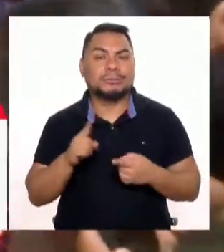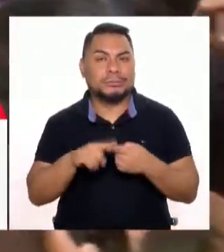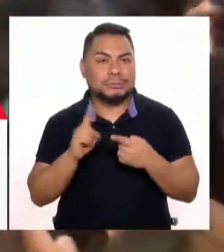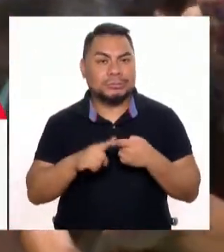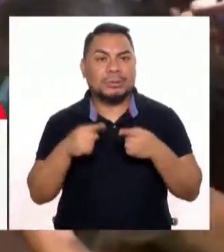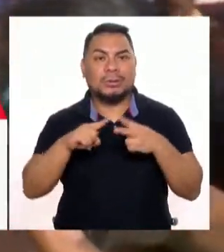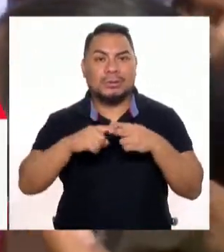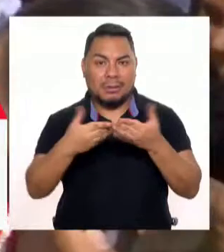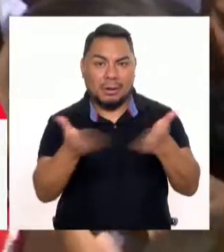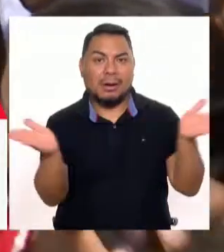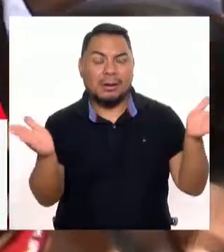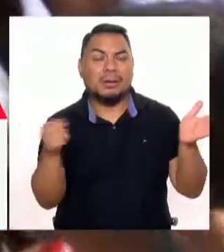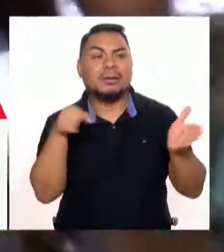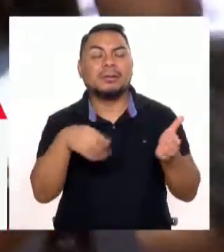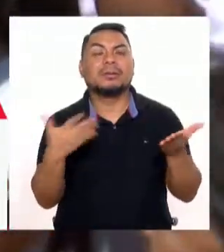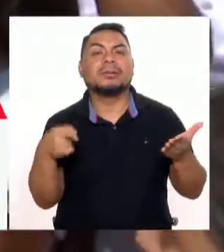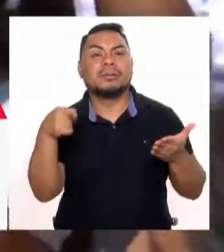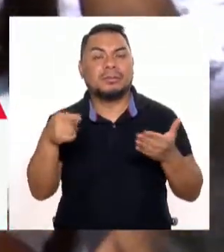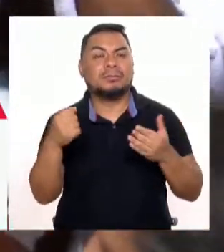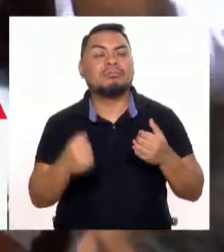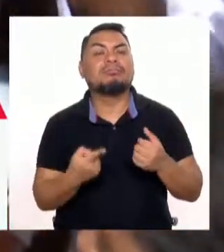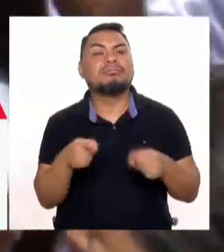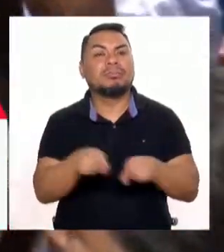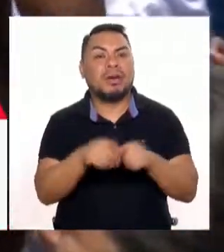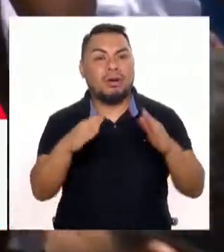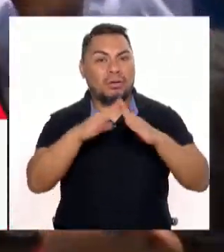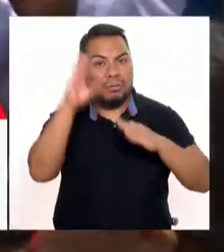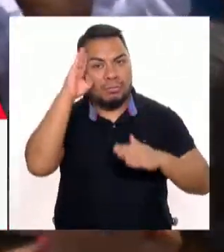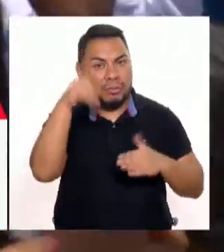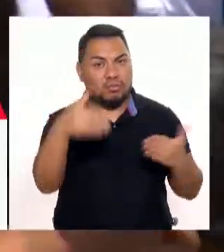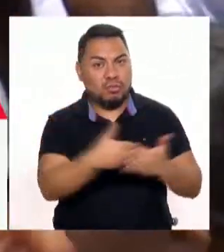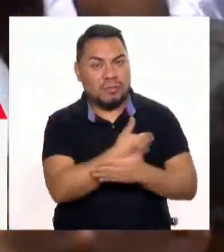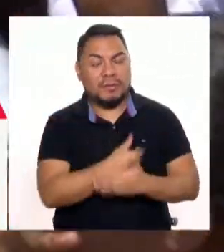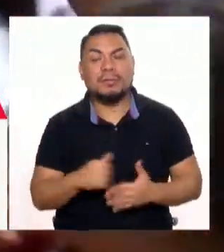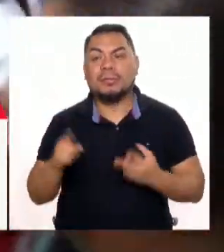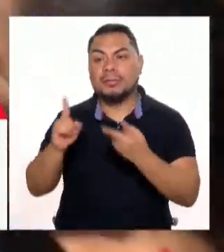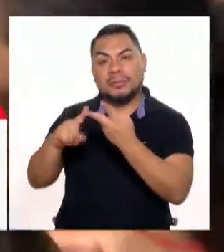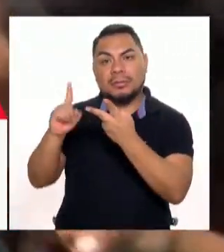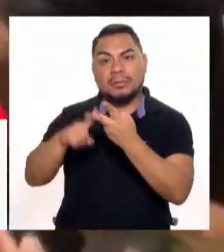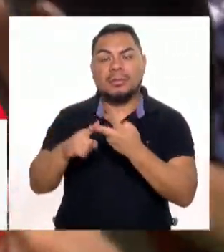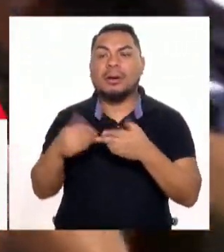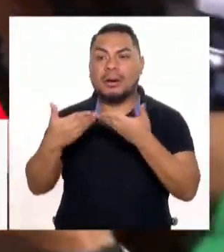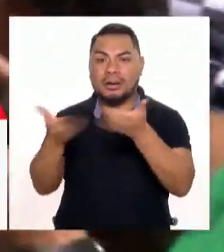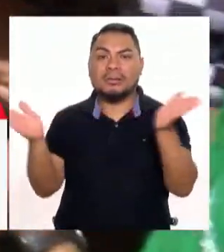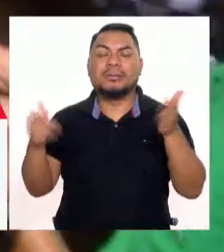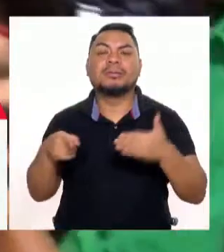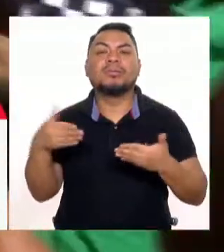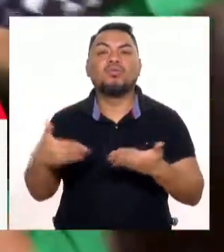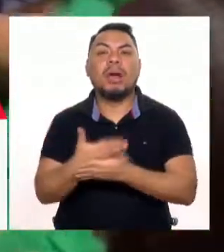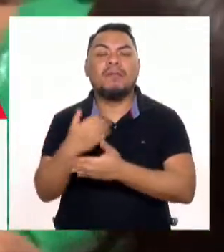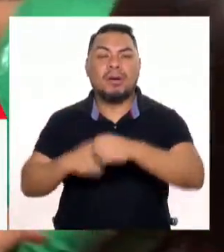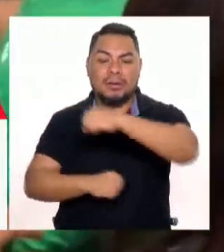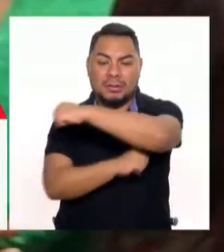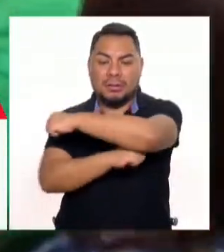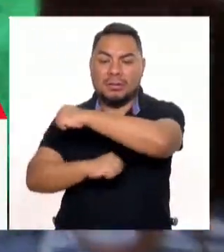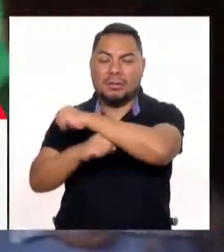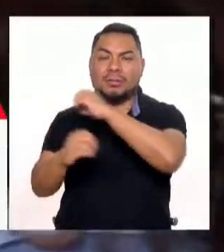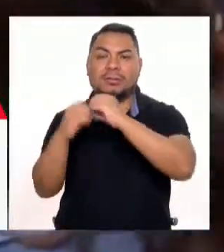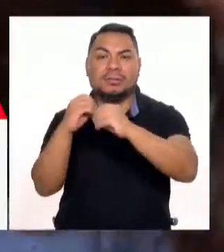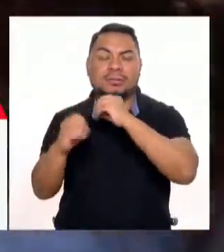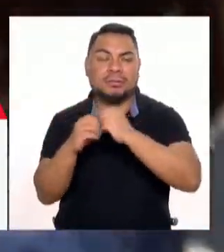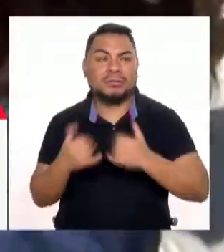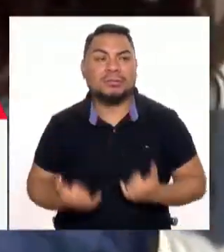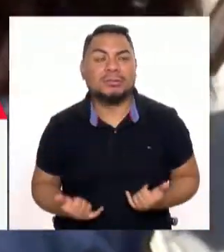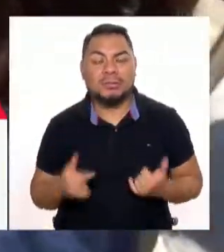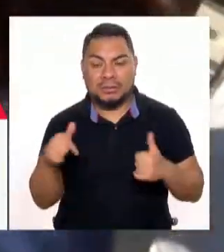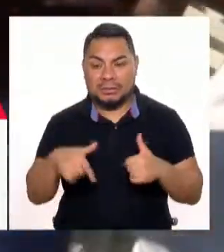es la inauguración de un de una comisaría y también la inauguración de El puente Salvador que se llevará a